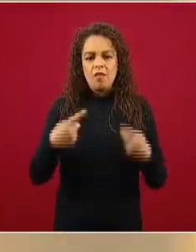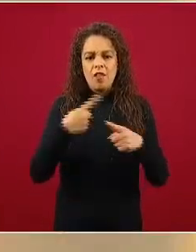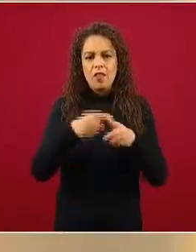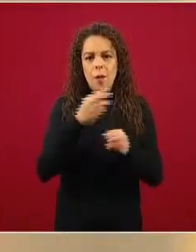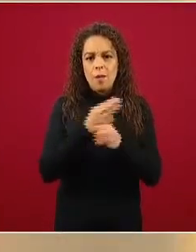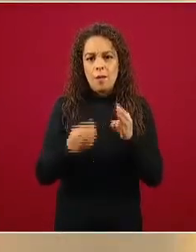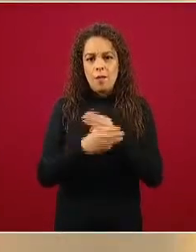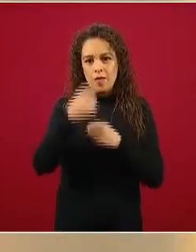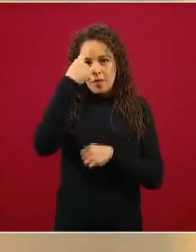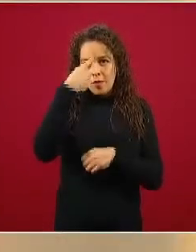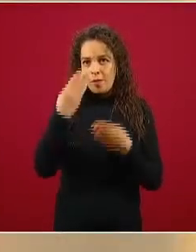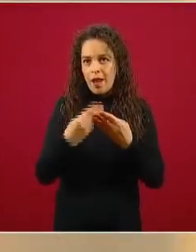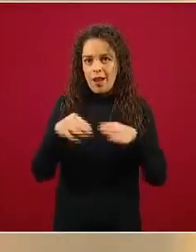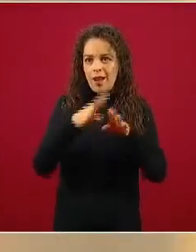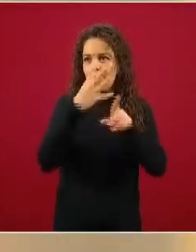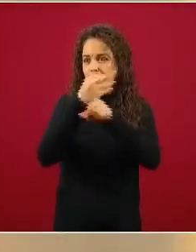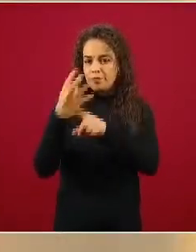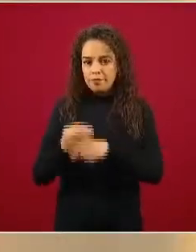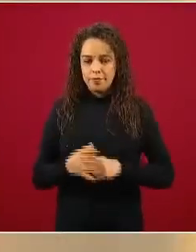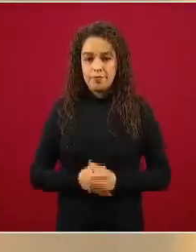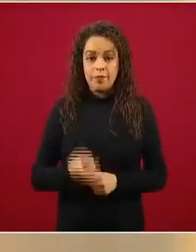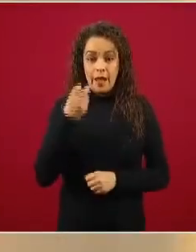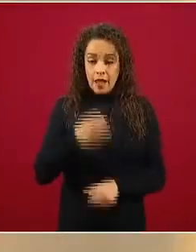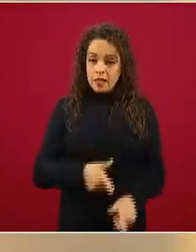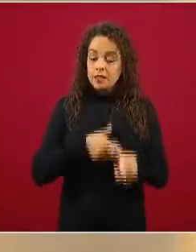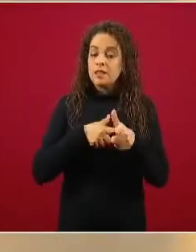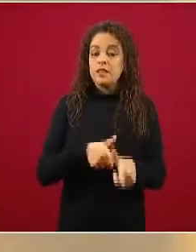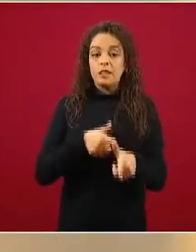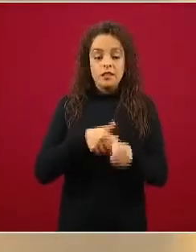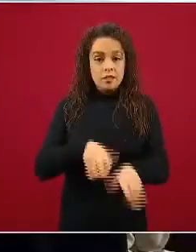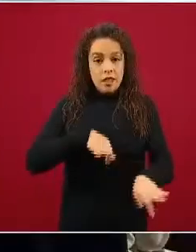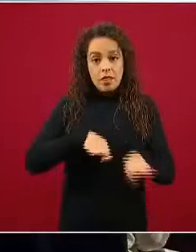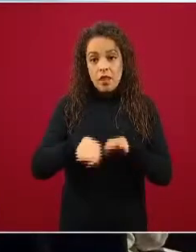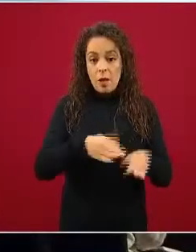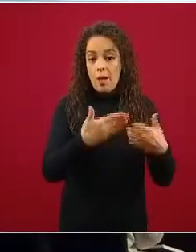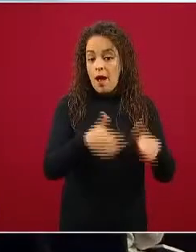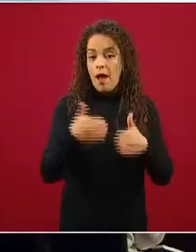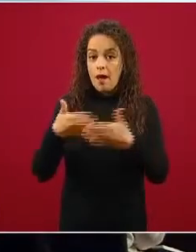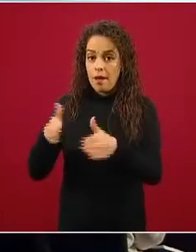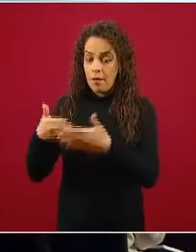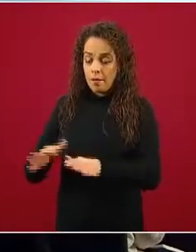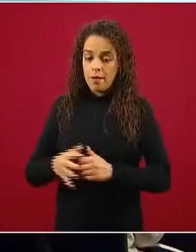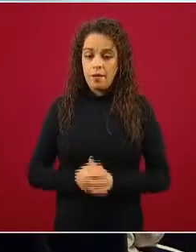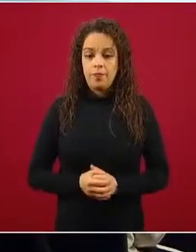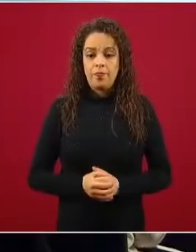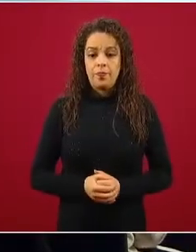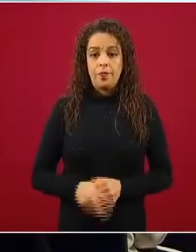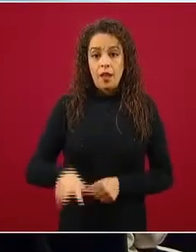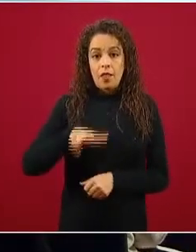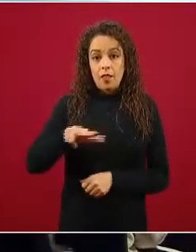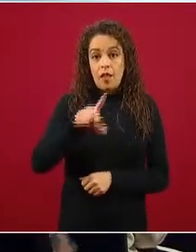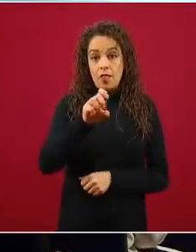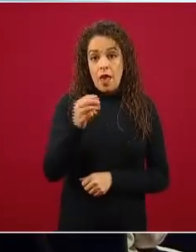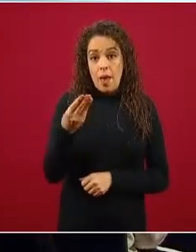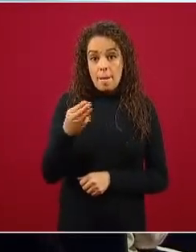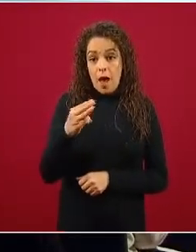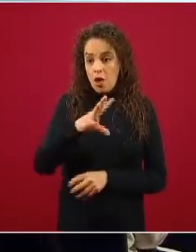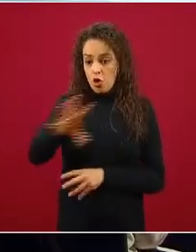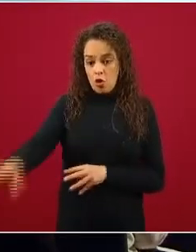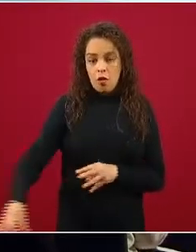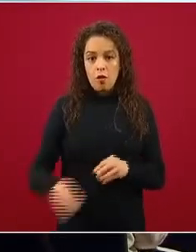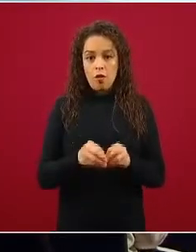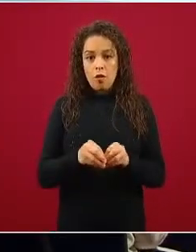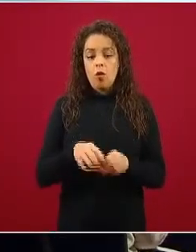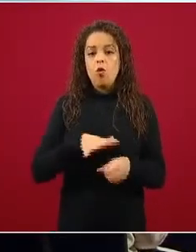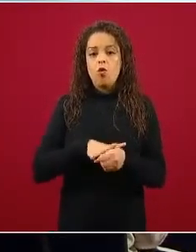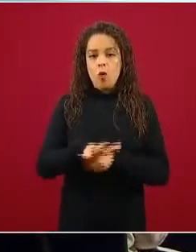que continuaron con su labor, a las que se le sumaron a partir del 18 de mayo estas tres industrias: